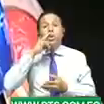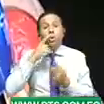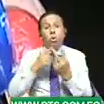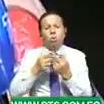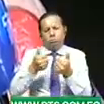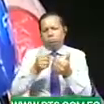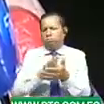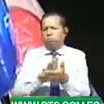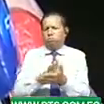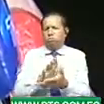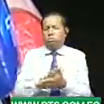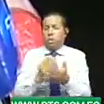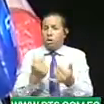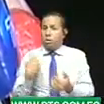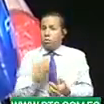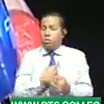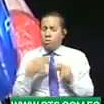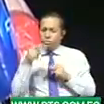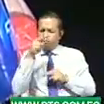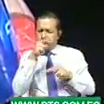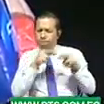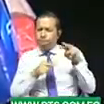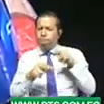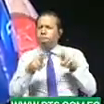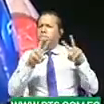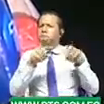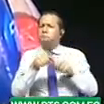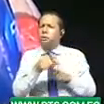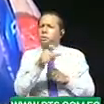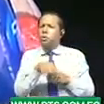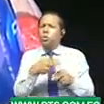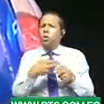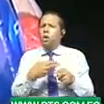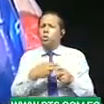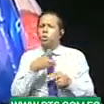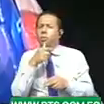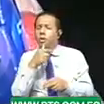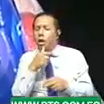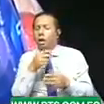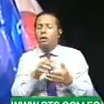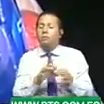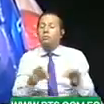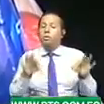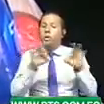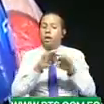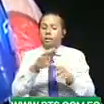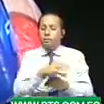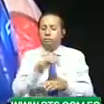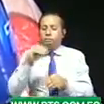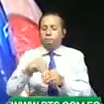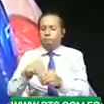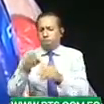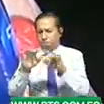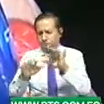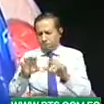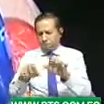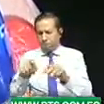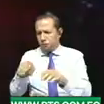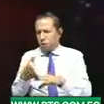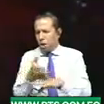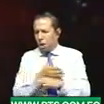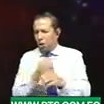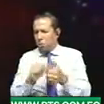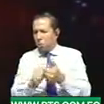tenemos que verificar y procesar la identidad del ciudadano para poder verificar e identificar si es que tiene antecedentes